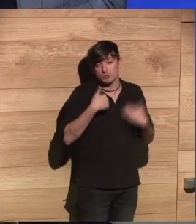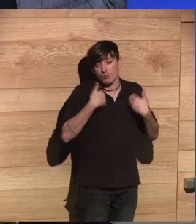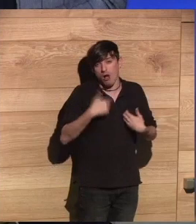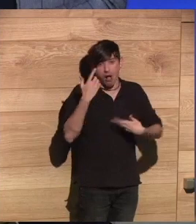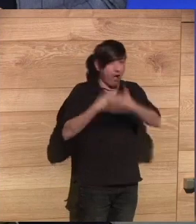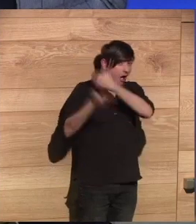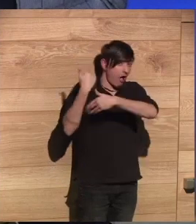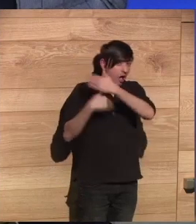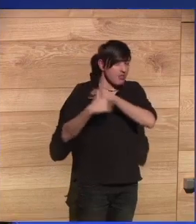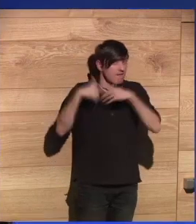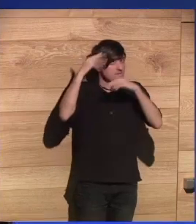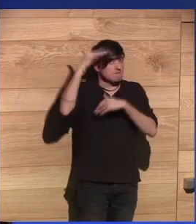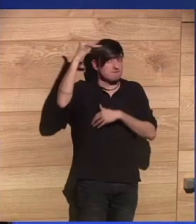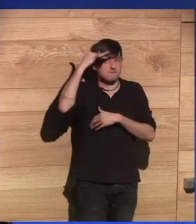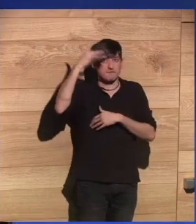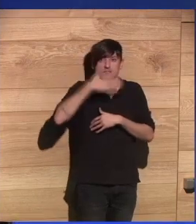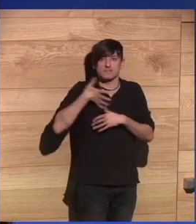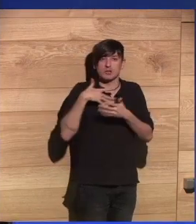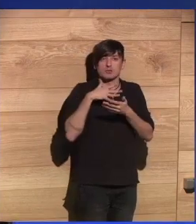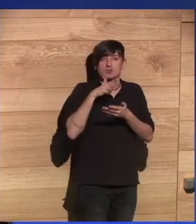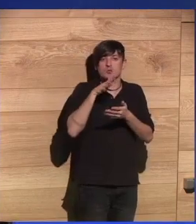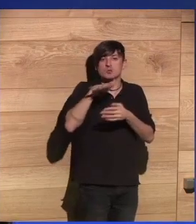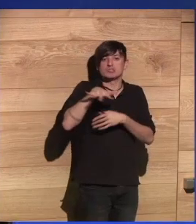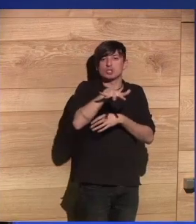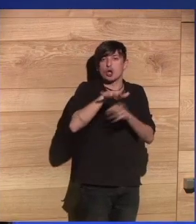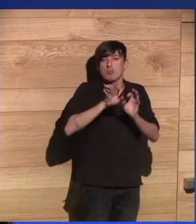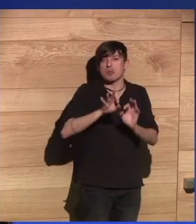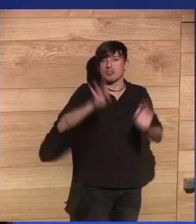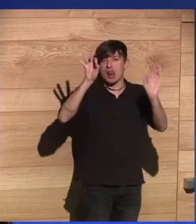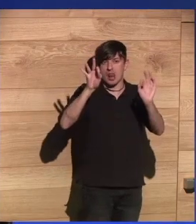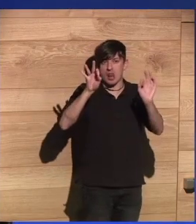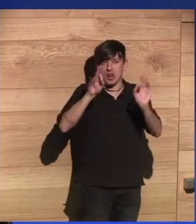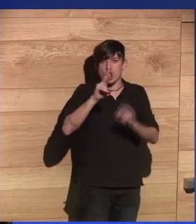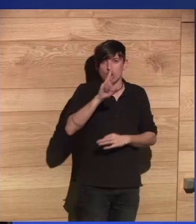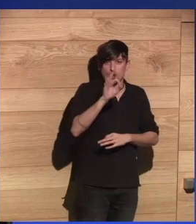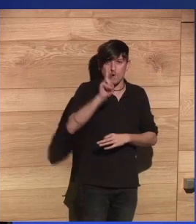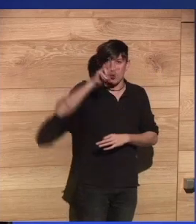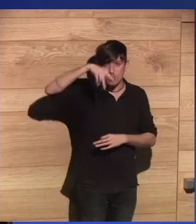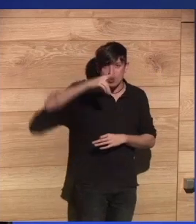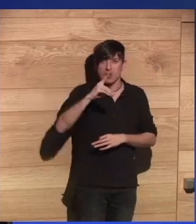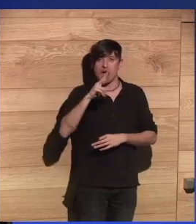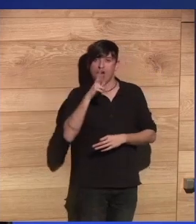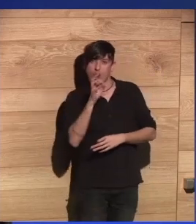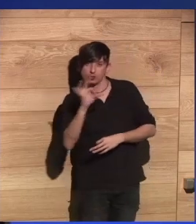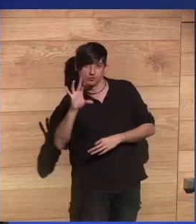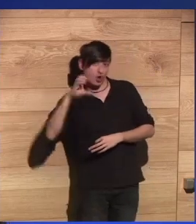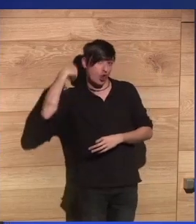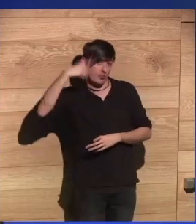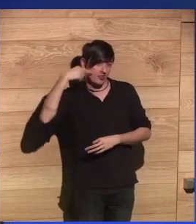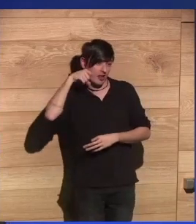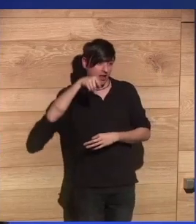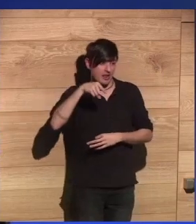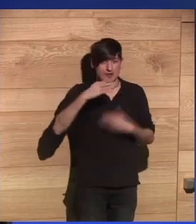hace mucho tiempo que vengo soñando con tocar en un sitio muy especial, que es el Roundhouse de Londres, que fue donde nació todo el glam